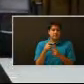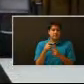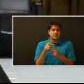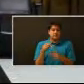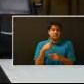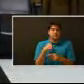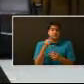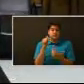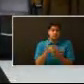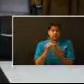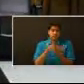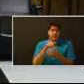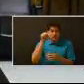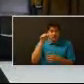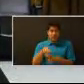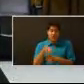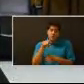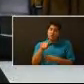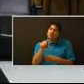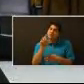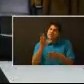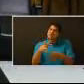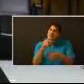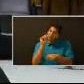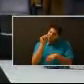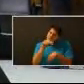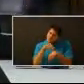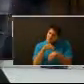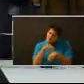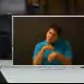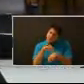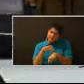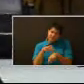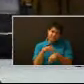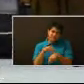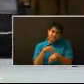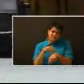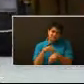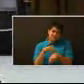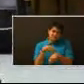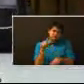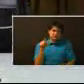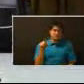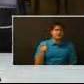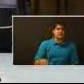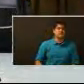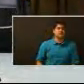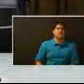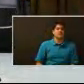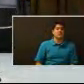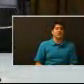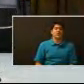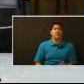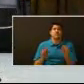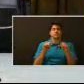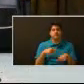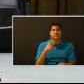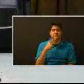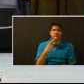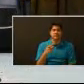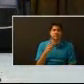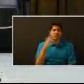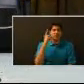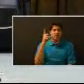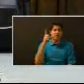Yo le pido que hoy usted se tome un tiempo, un momentito, y que usted voy a decirle, Señor,